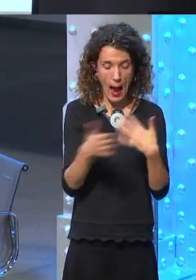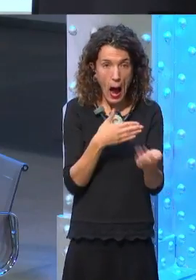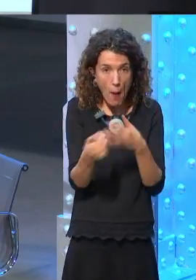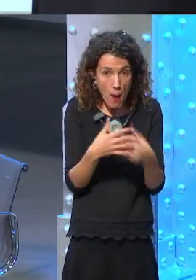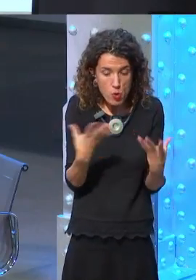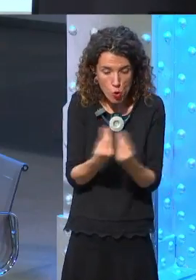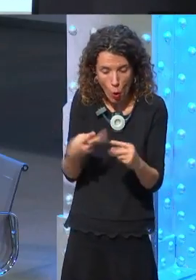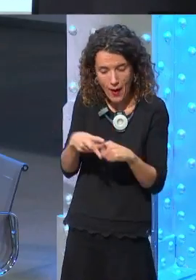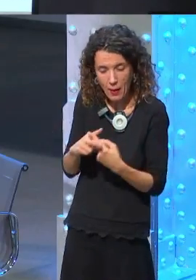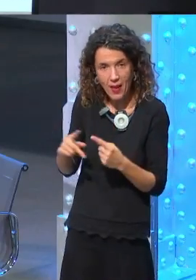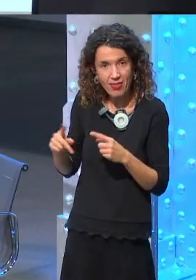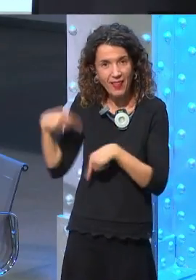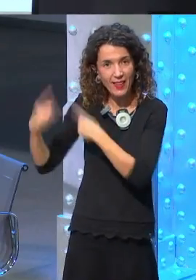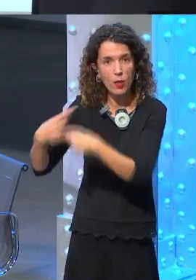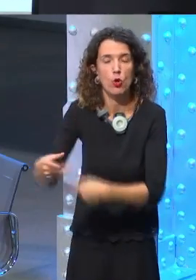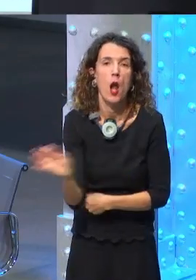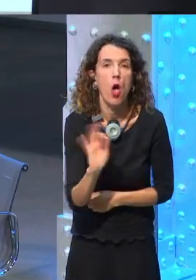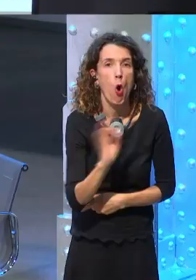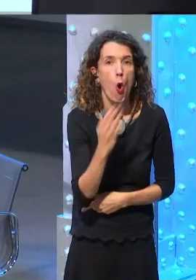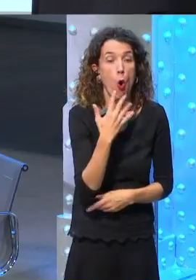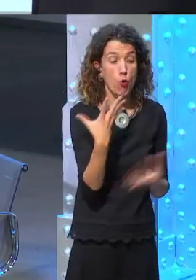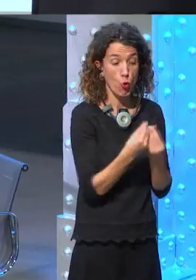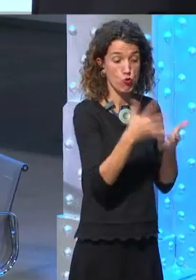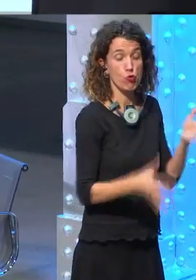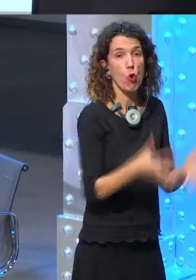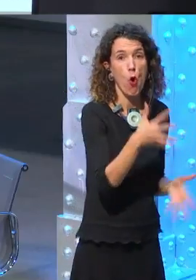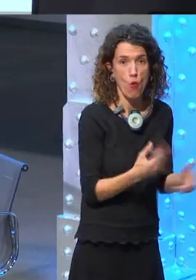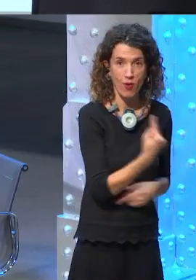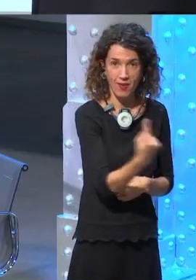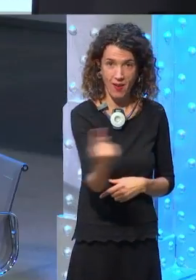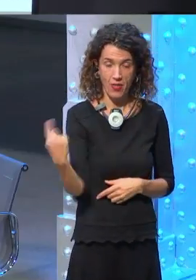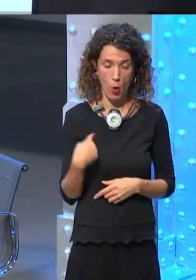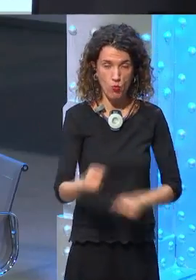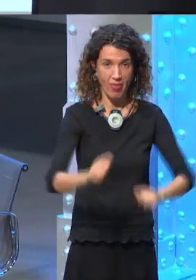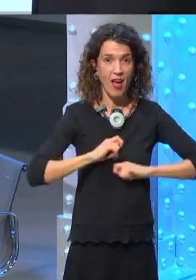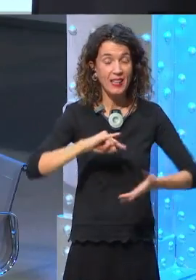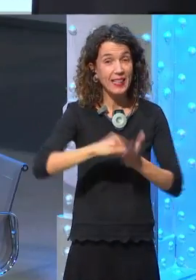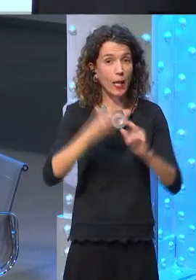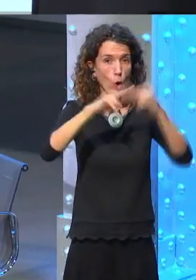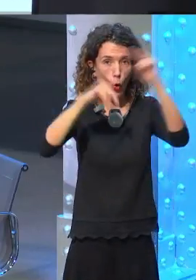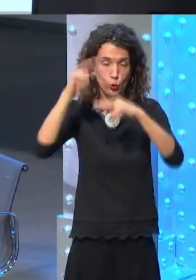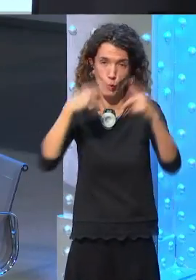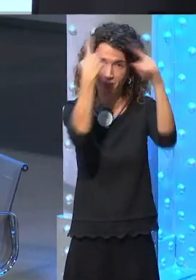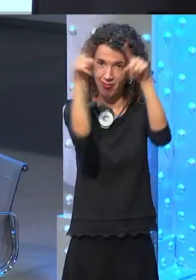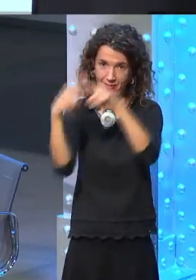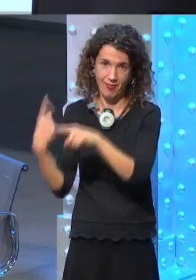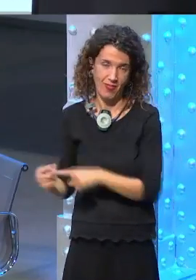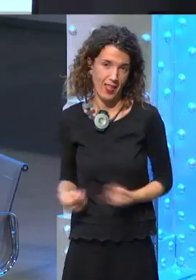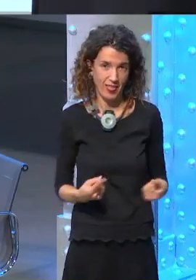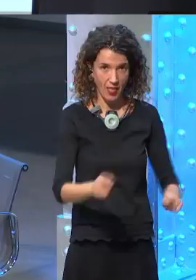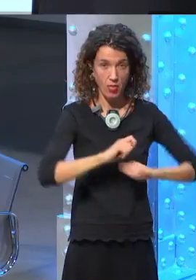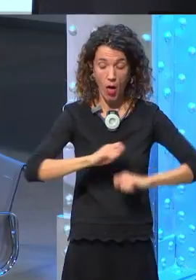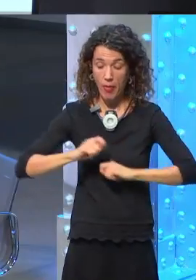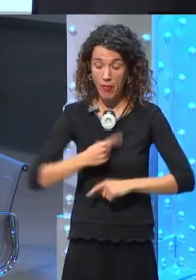con herramientas tradicionales o con robots? Porque cada una ofrece técnicas de construcción distintas.